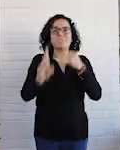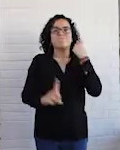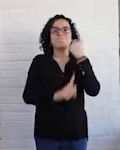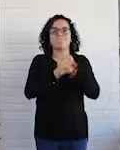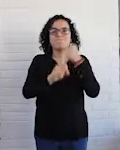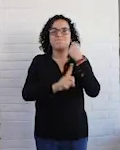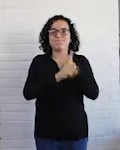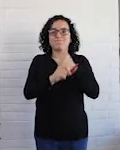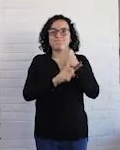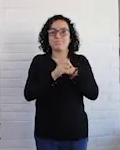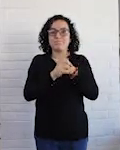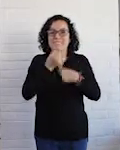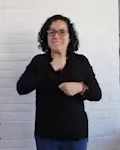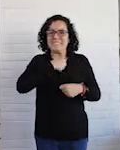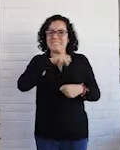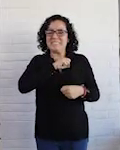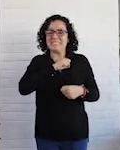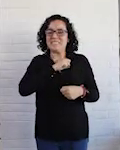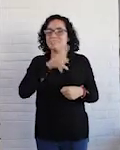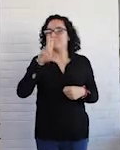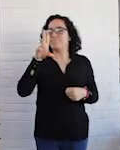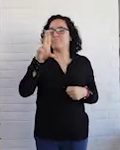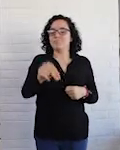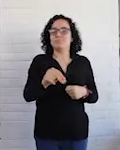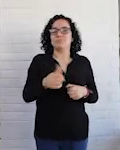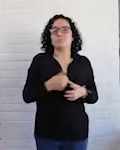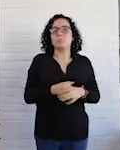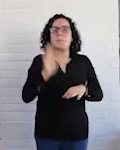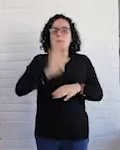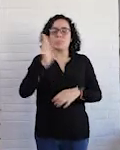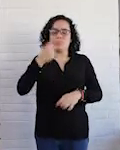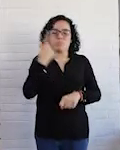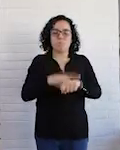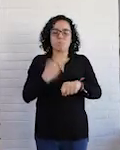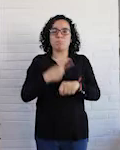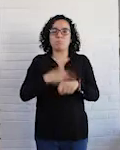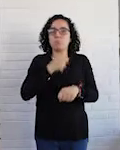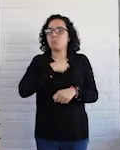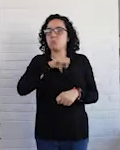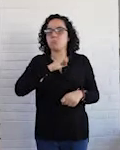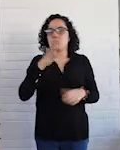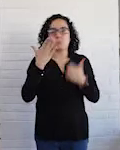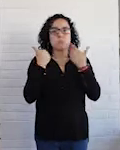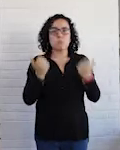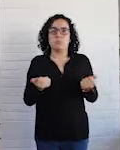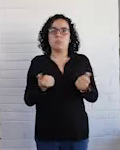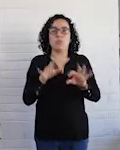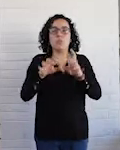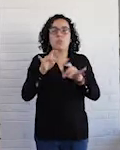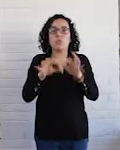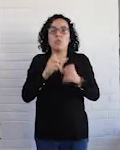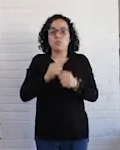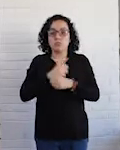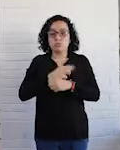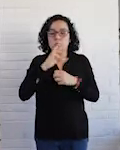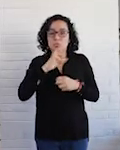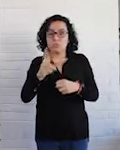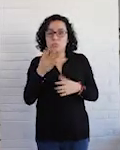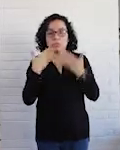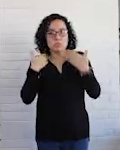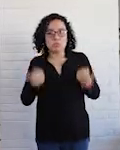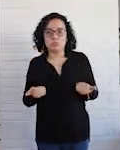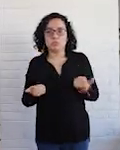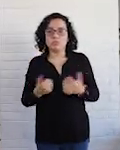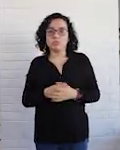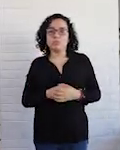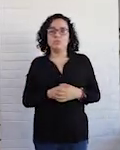Así se definen en matemáticas los problemas que no se pueden, a los que uno no puede acceder porque no existen algoritmos conocidos para resolverlos.